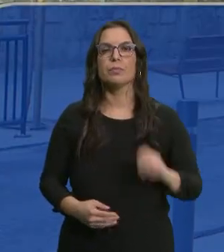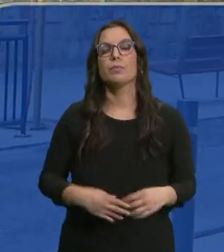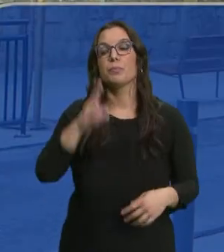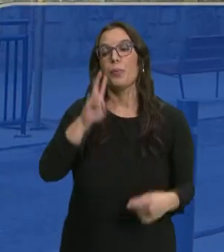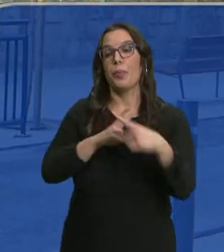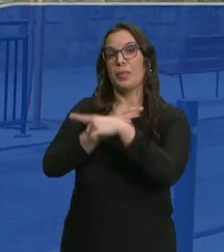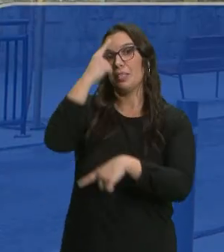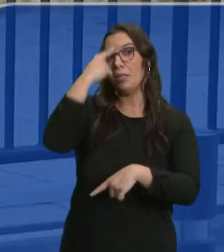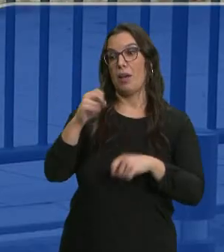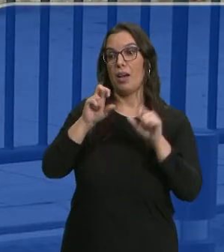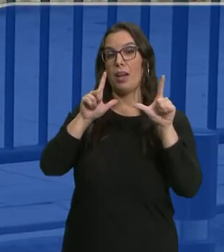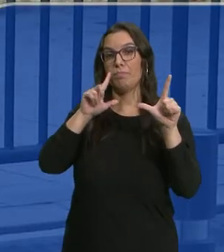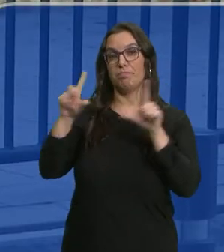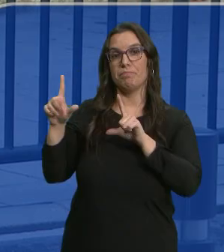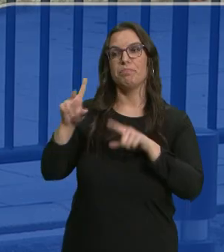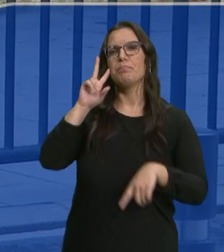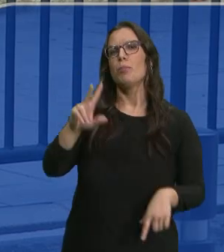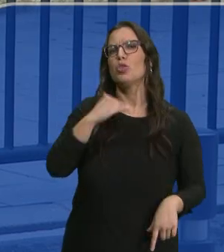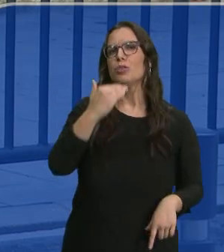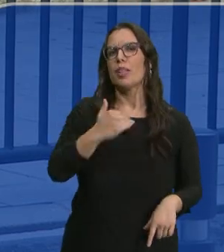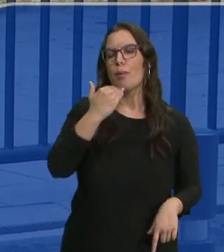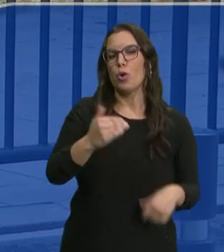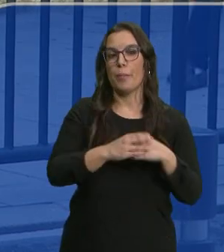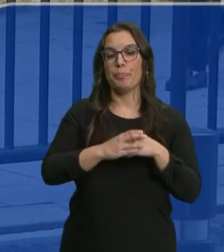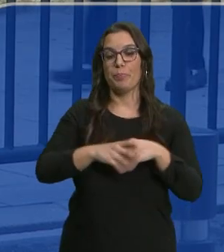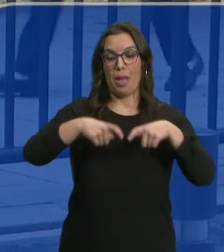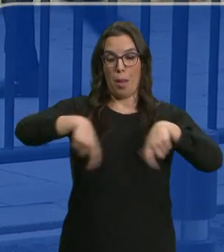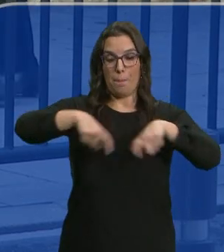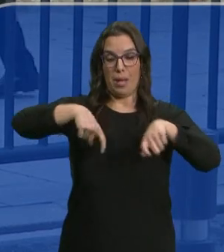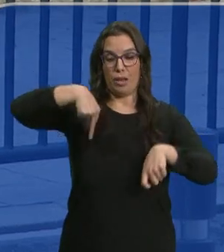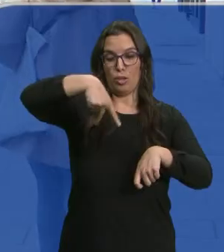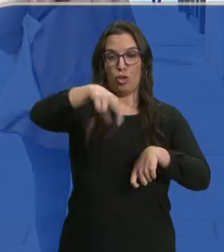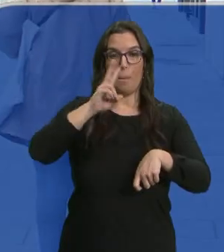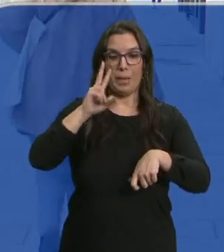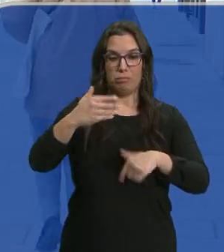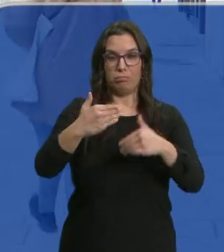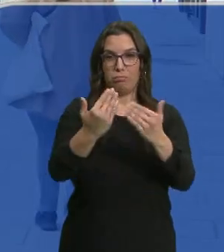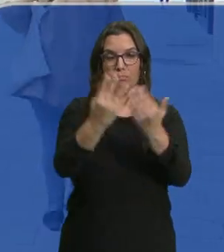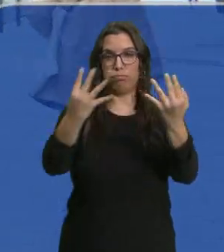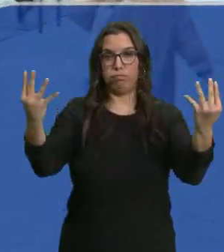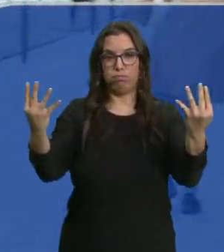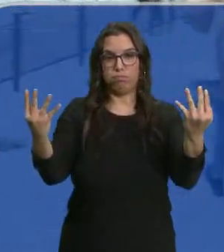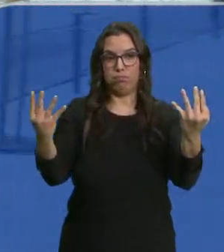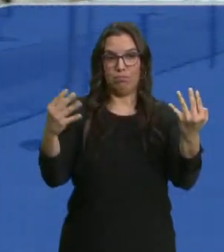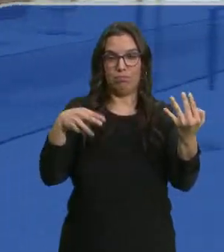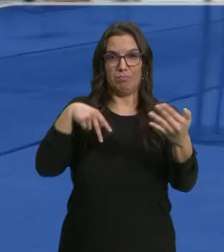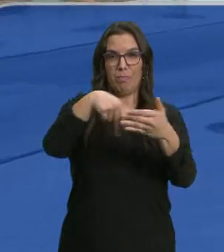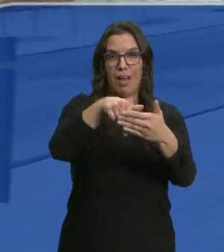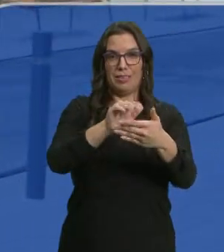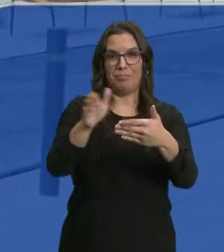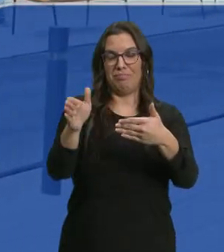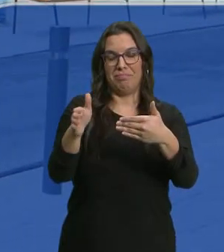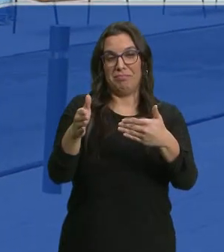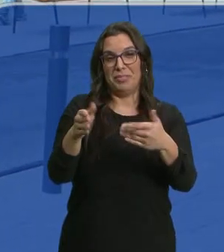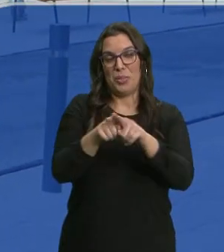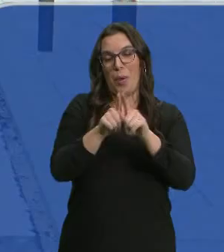Y esta es la imagen que nos hemos encontrado en Zamora. Este paso de peatones no lleva, como ven, a ningún sitio, sino a una valla. Es